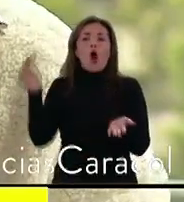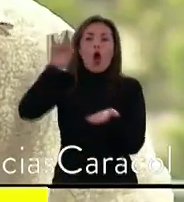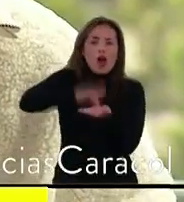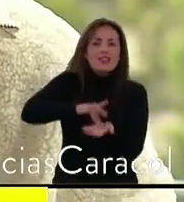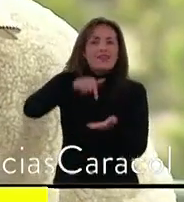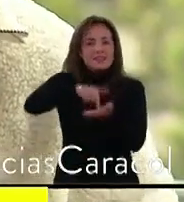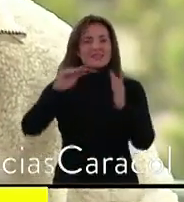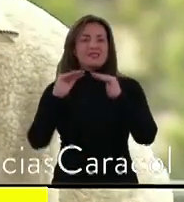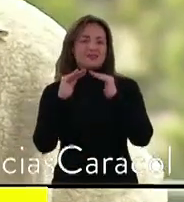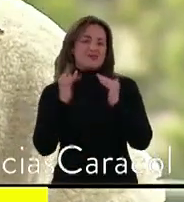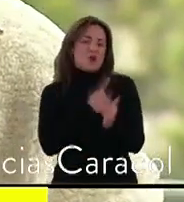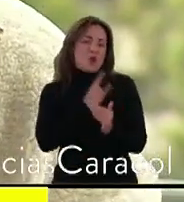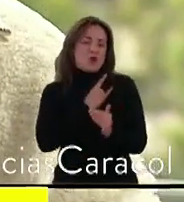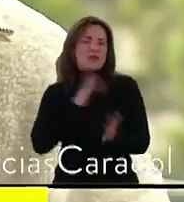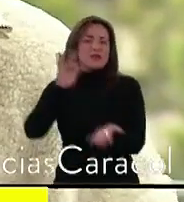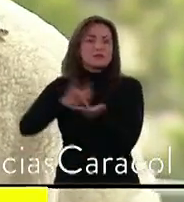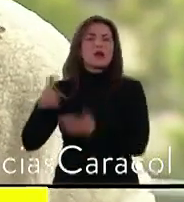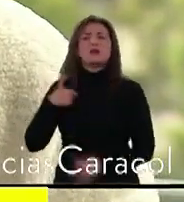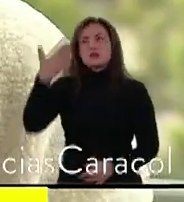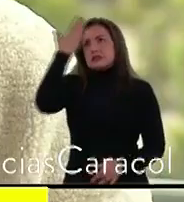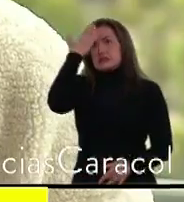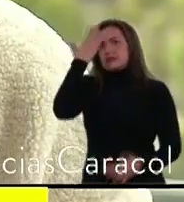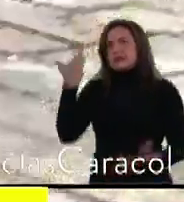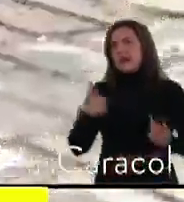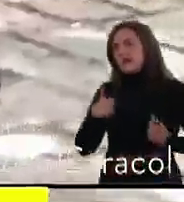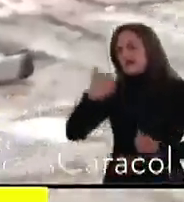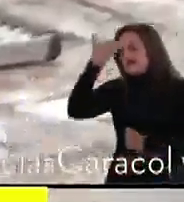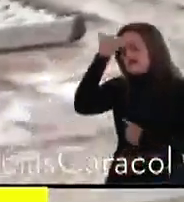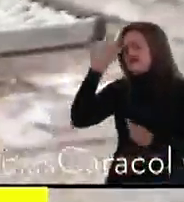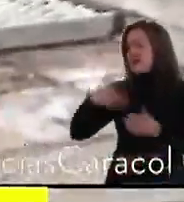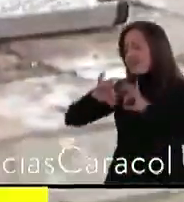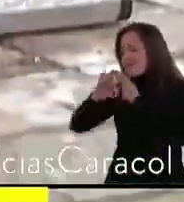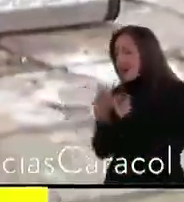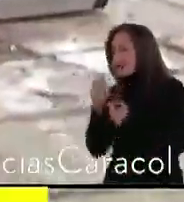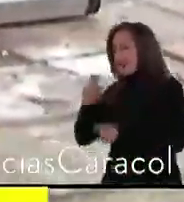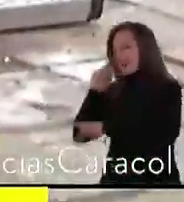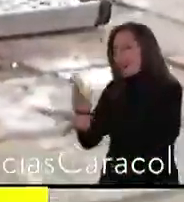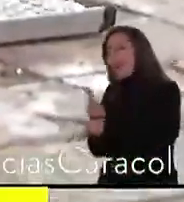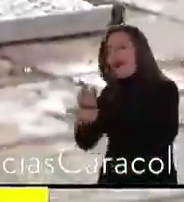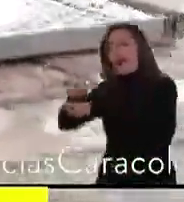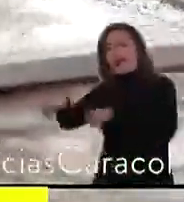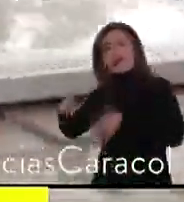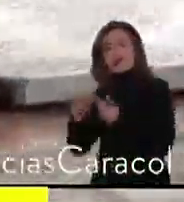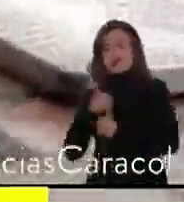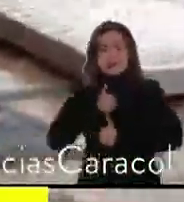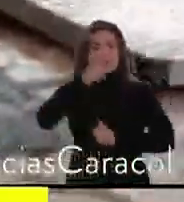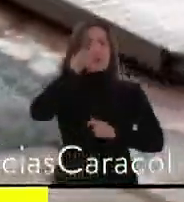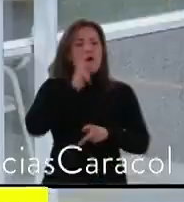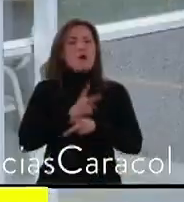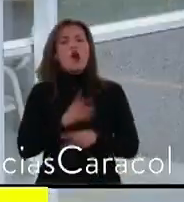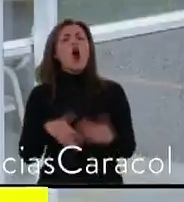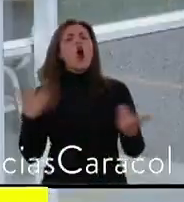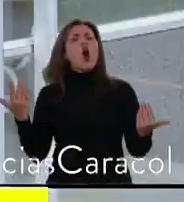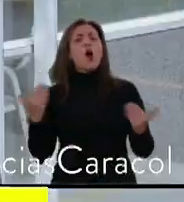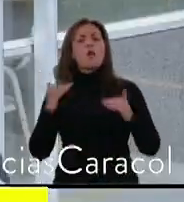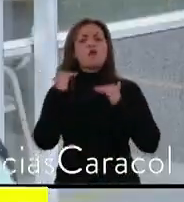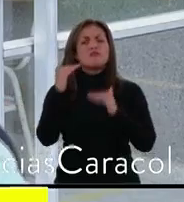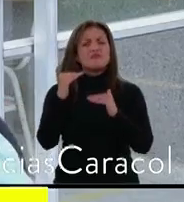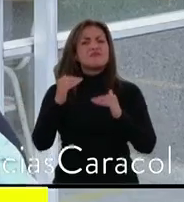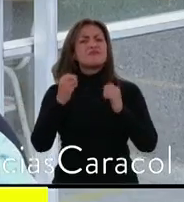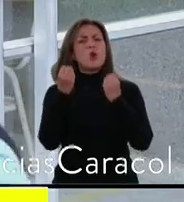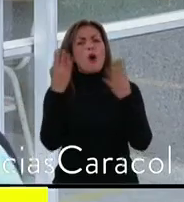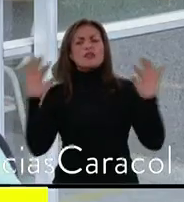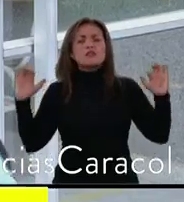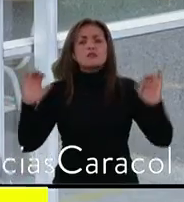muy conscientes de que tenemos una familia y personas alrededor que cuidarnos. ¿Y cómo se maneja el aforo? Y en las universidades sí tenemos